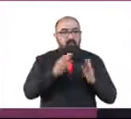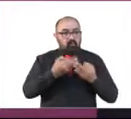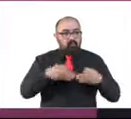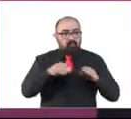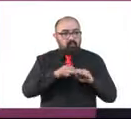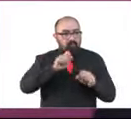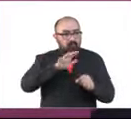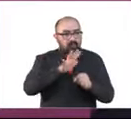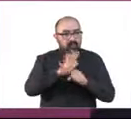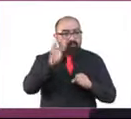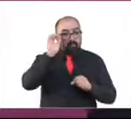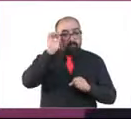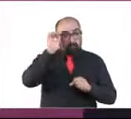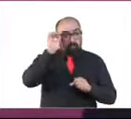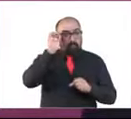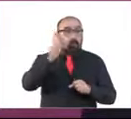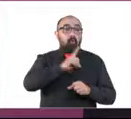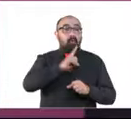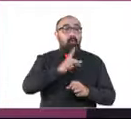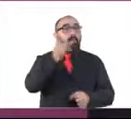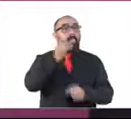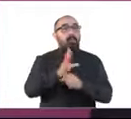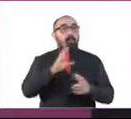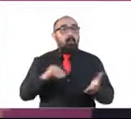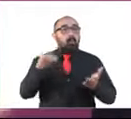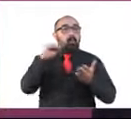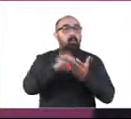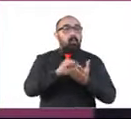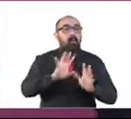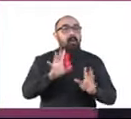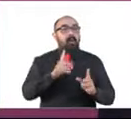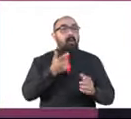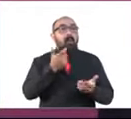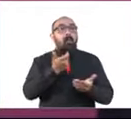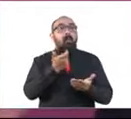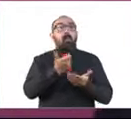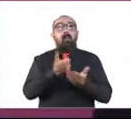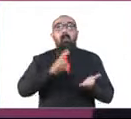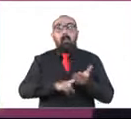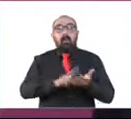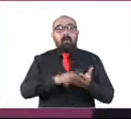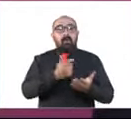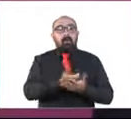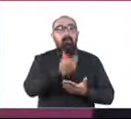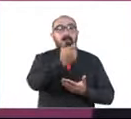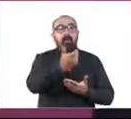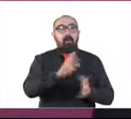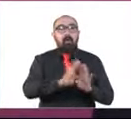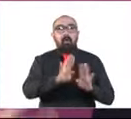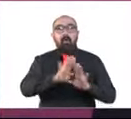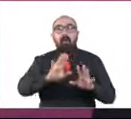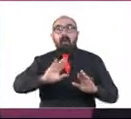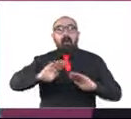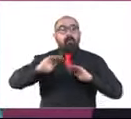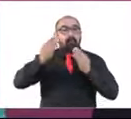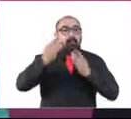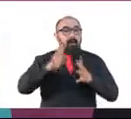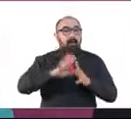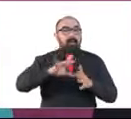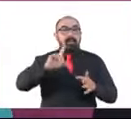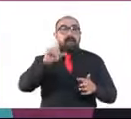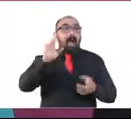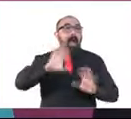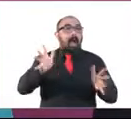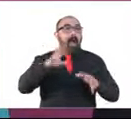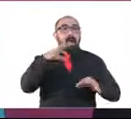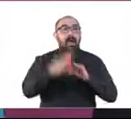que solamente había que ponerle precio a todos los impactos ambientales, que les llaman externalidades, y que con eso se van a solucionar